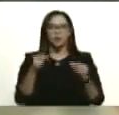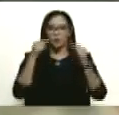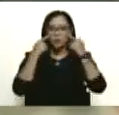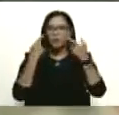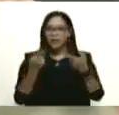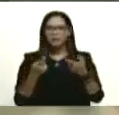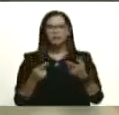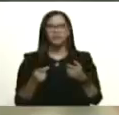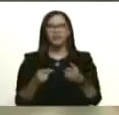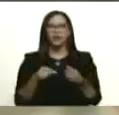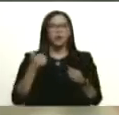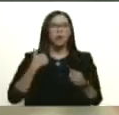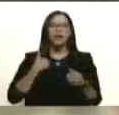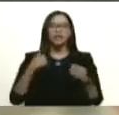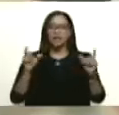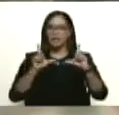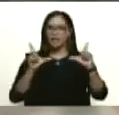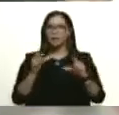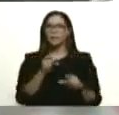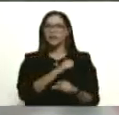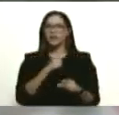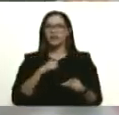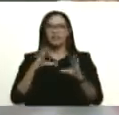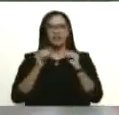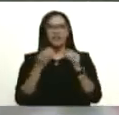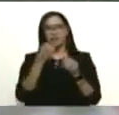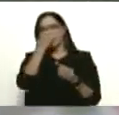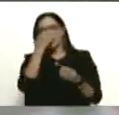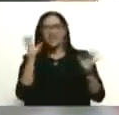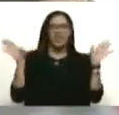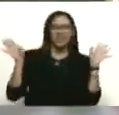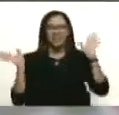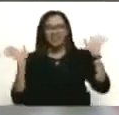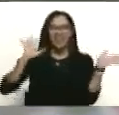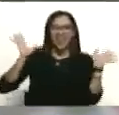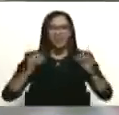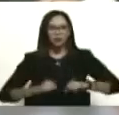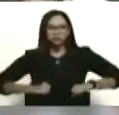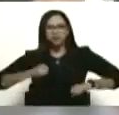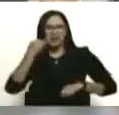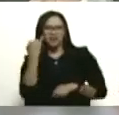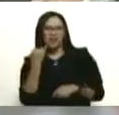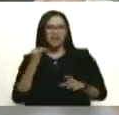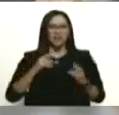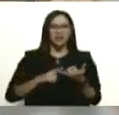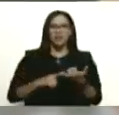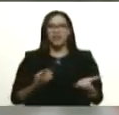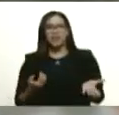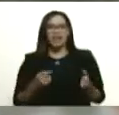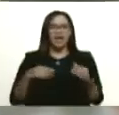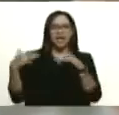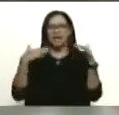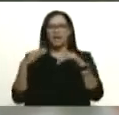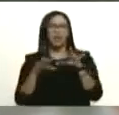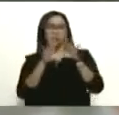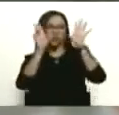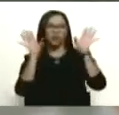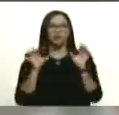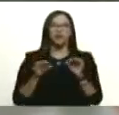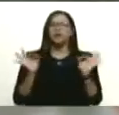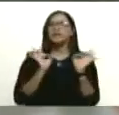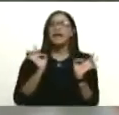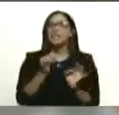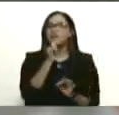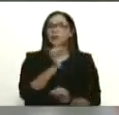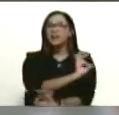ahorita cualquier canal privado y te están hablando de payasitos, de muñequitos, del gordo y la flaca, de la guerra de las galaxias. Nadie te dice nada del